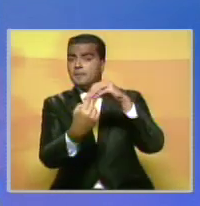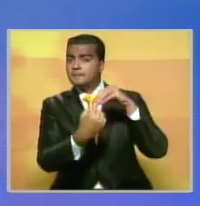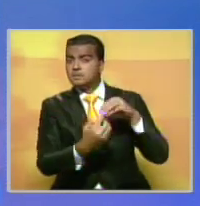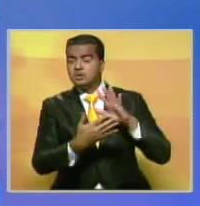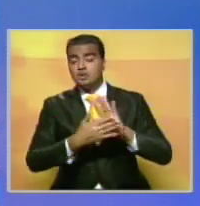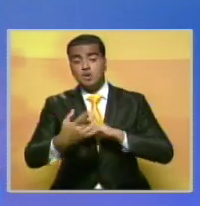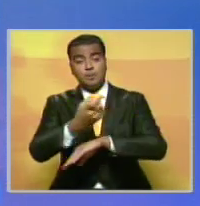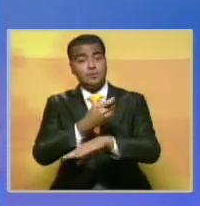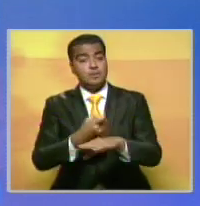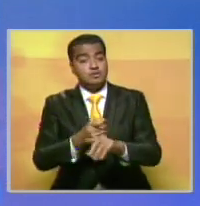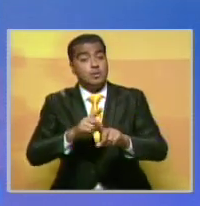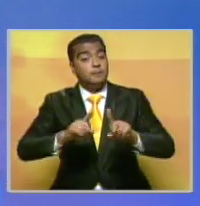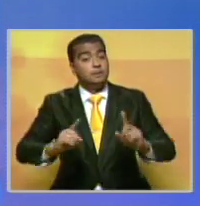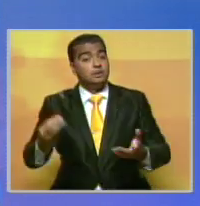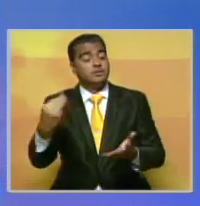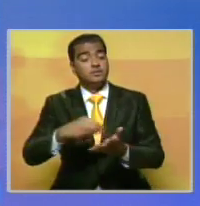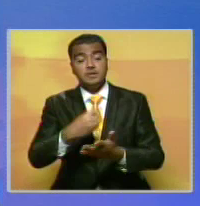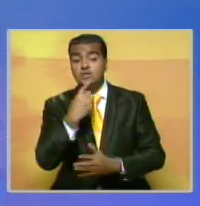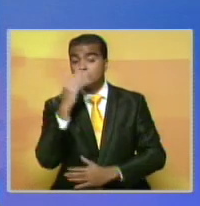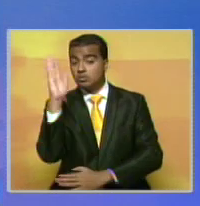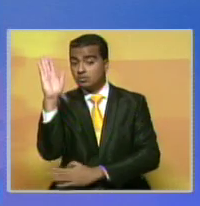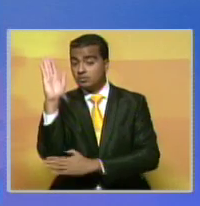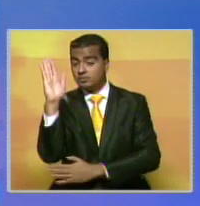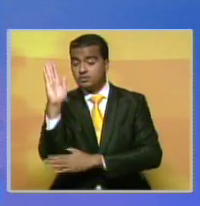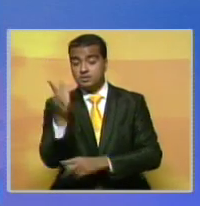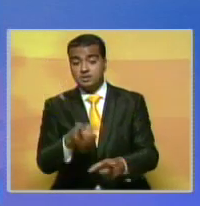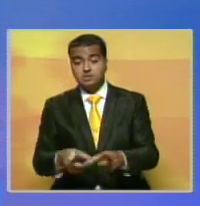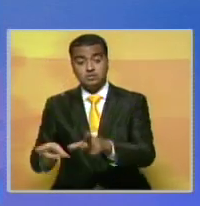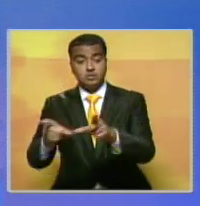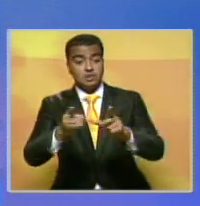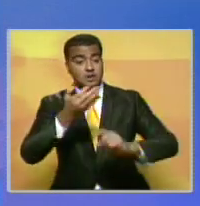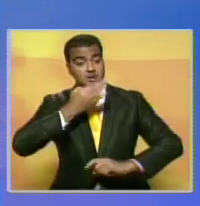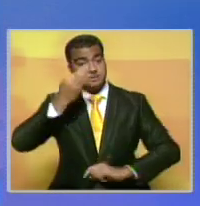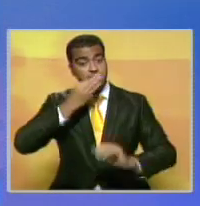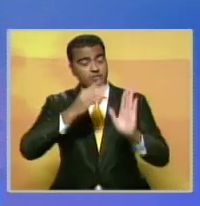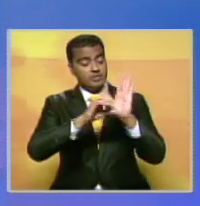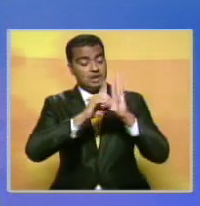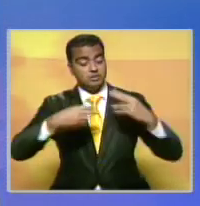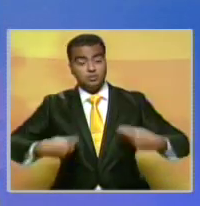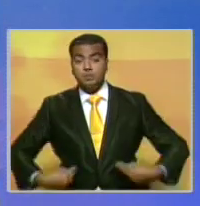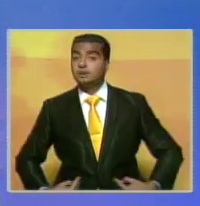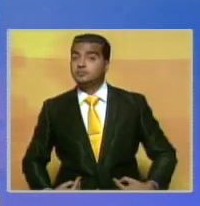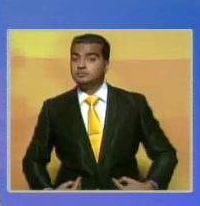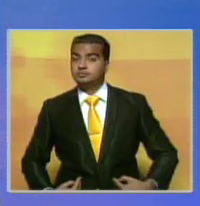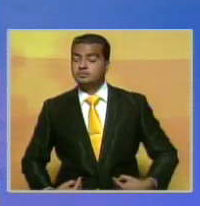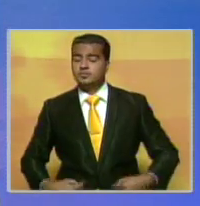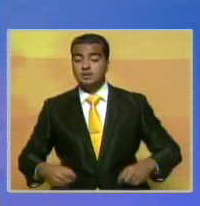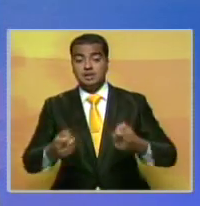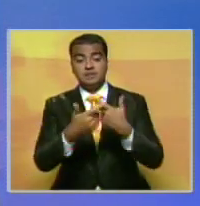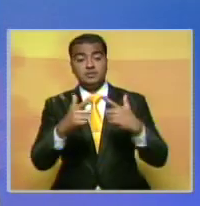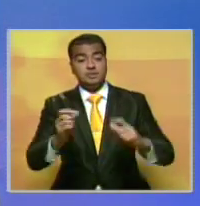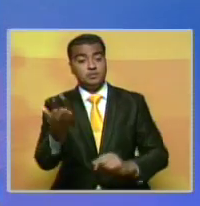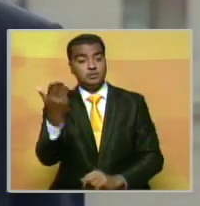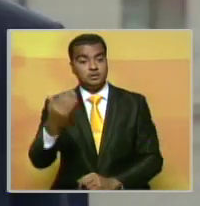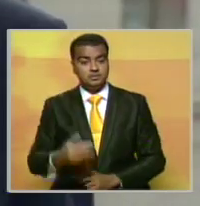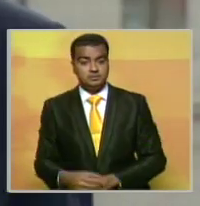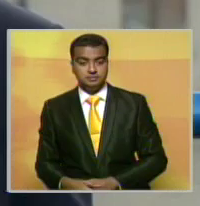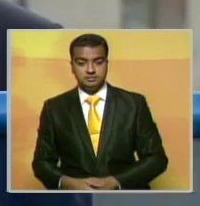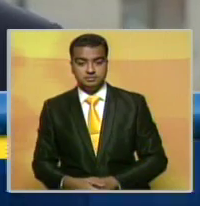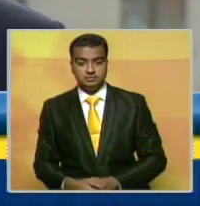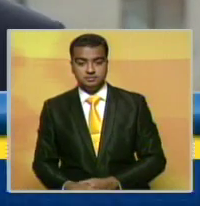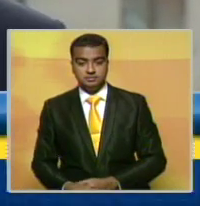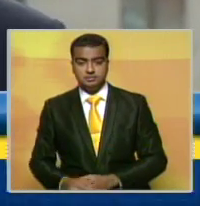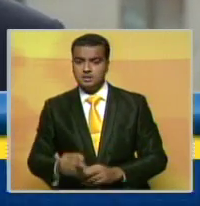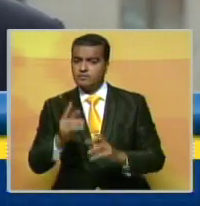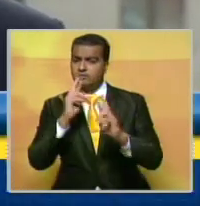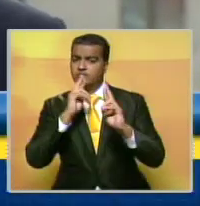pueblos. No obstante, reiteró el compromiso de la región con la garantía de los derechos humanos y las libertades fundamentales. La reacción